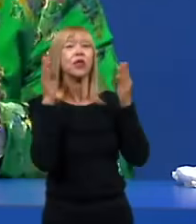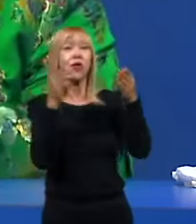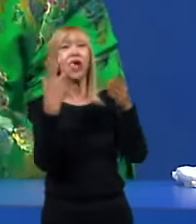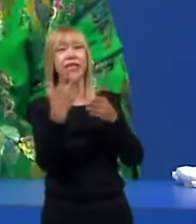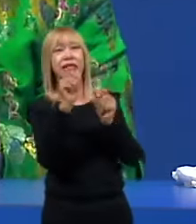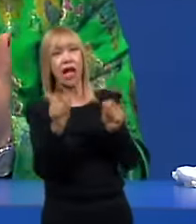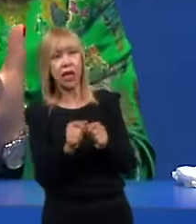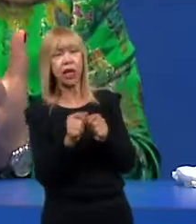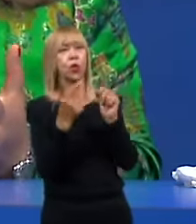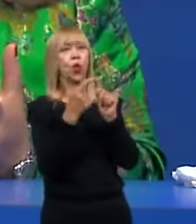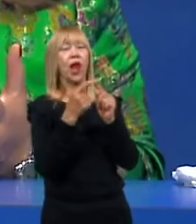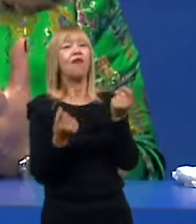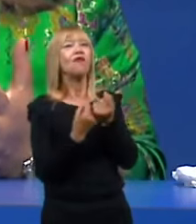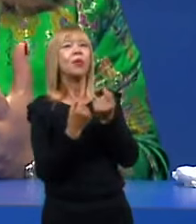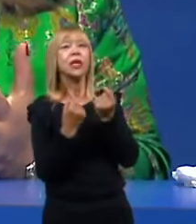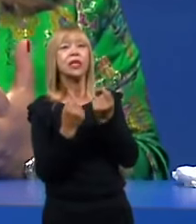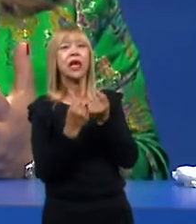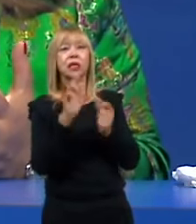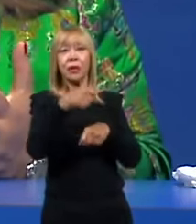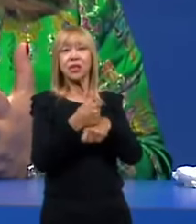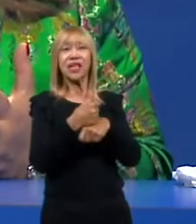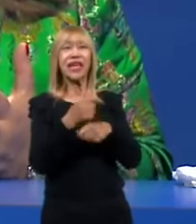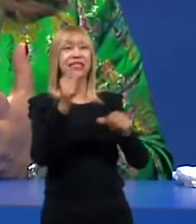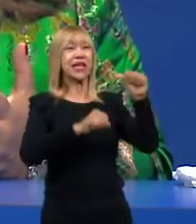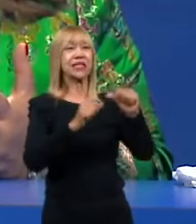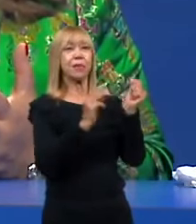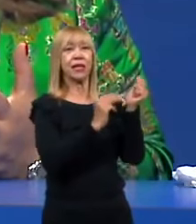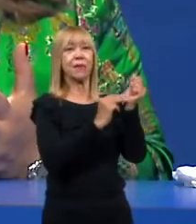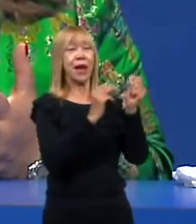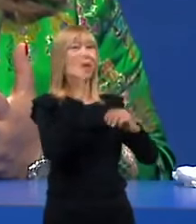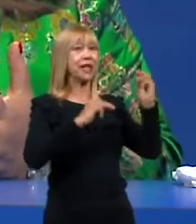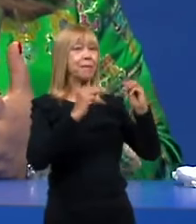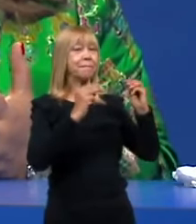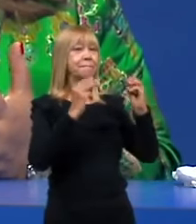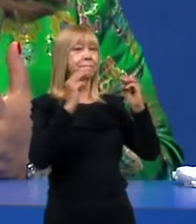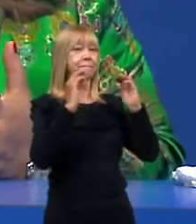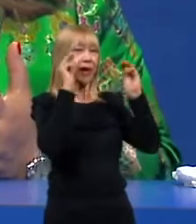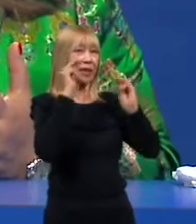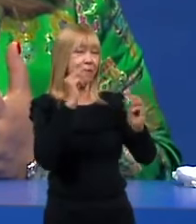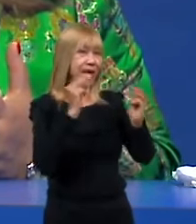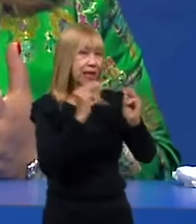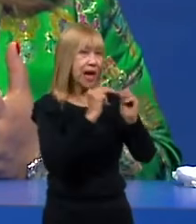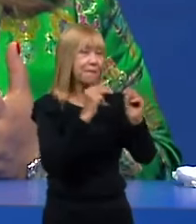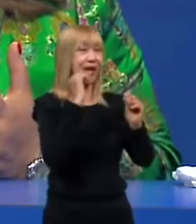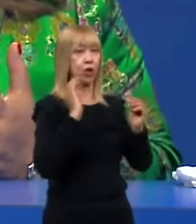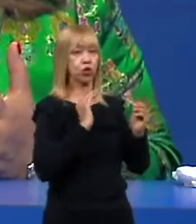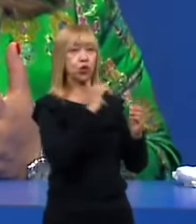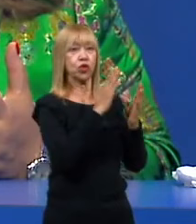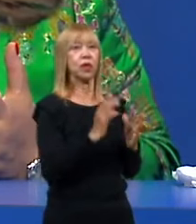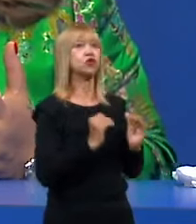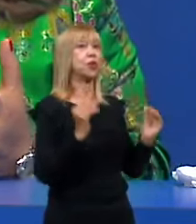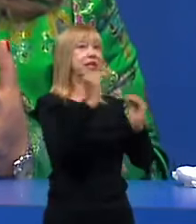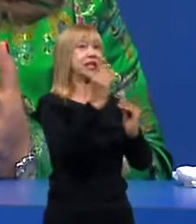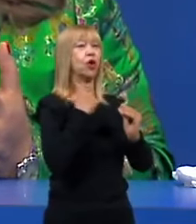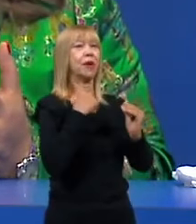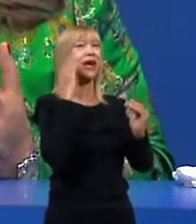3 áreas. Una, fomentar el establecimiento de ciencias y matemáticas para nuestros estudiantes de manera tal que puedan sobresalir en lo que